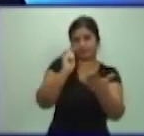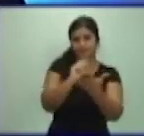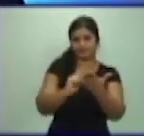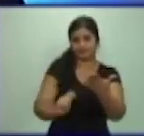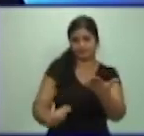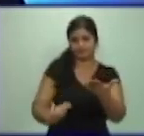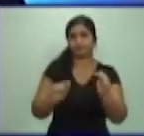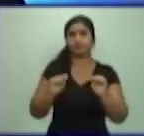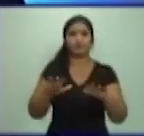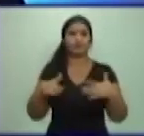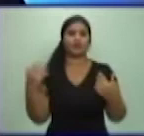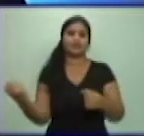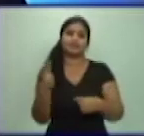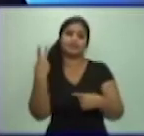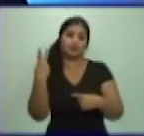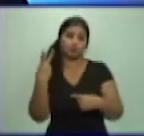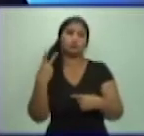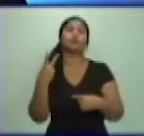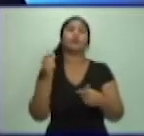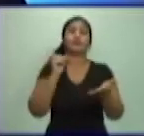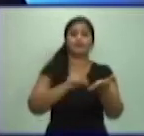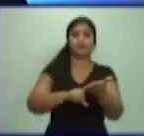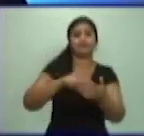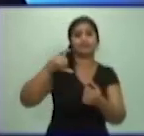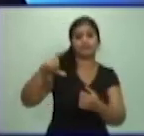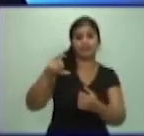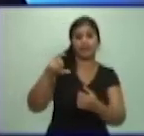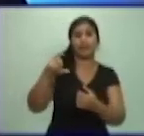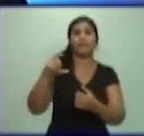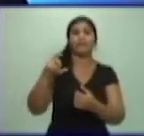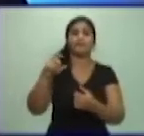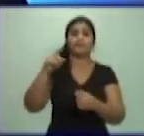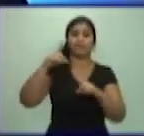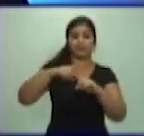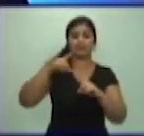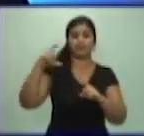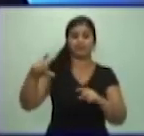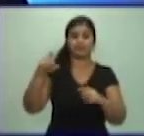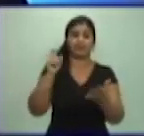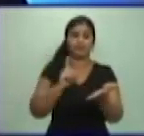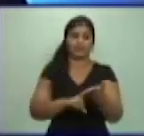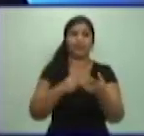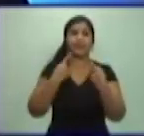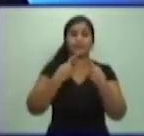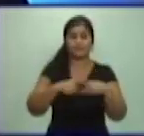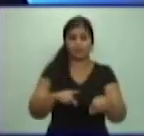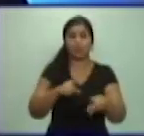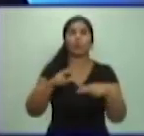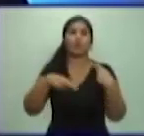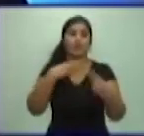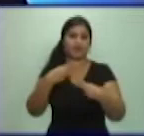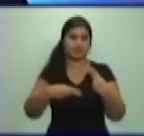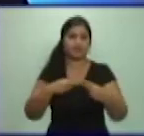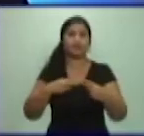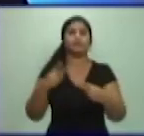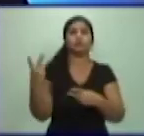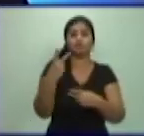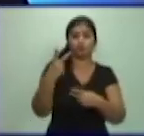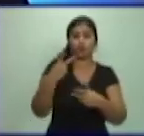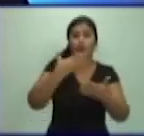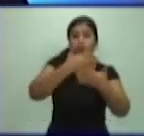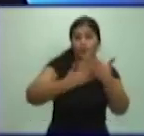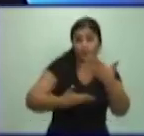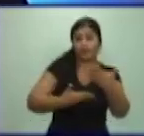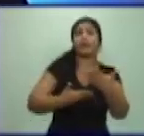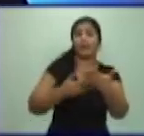será un segundo trabajo de control parcial, pero que va a existir también una prueba de revalorización y extraordinario, donde usted también debe